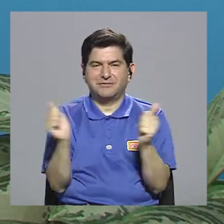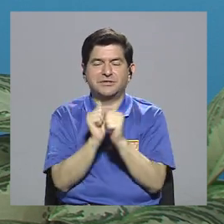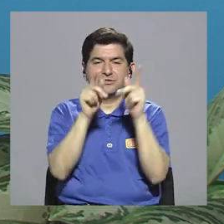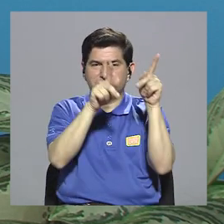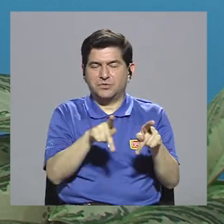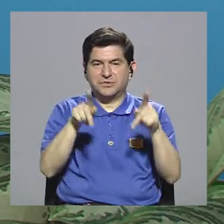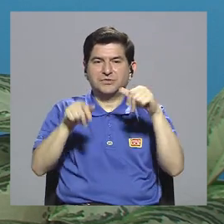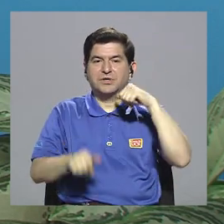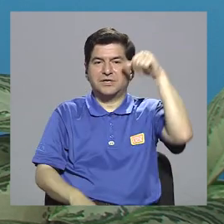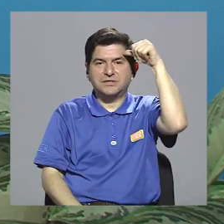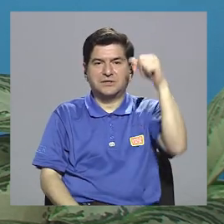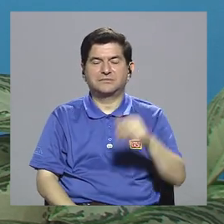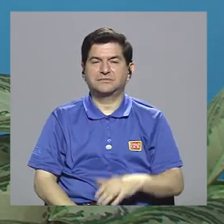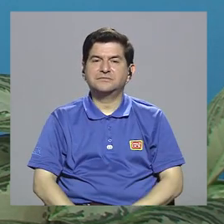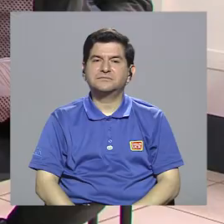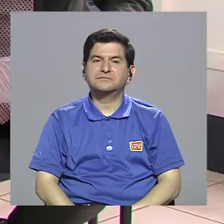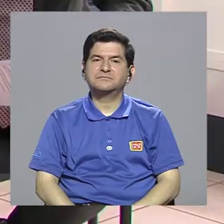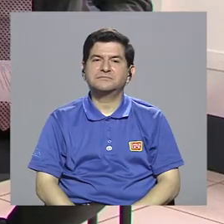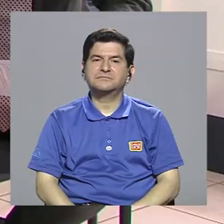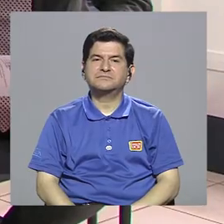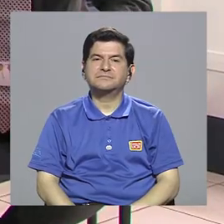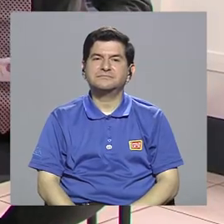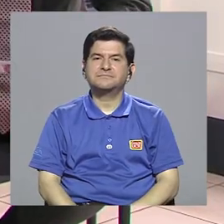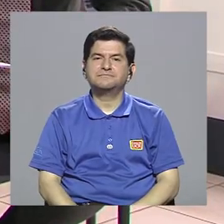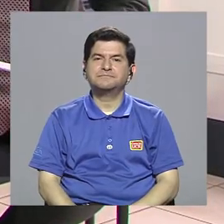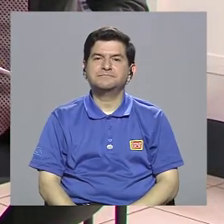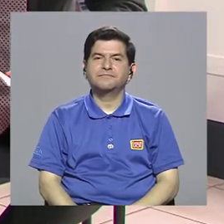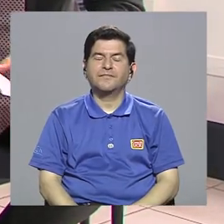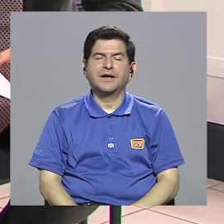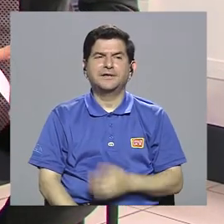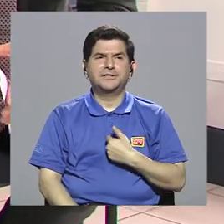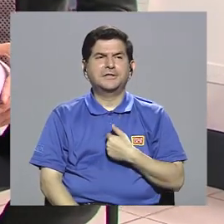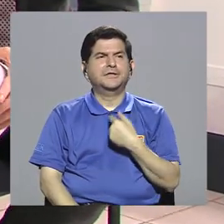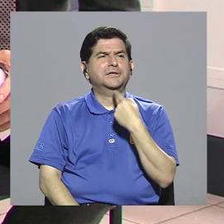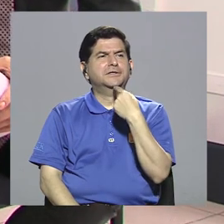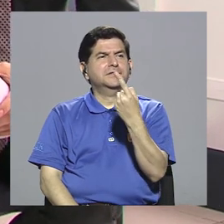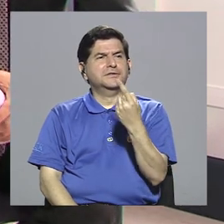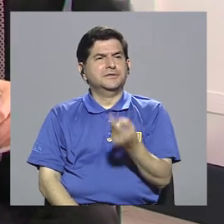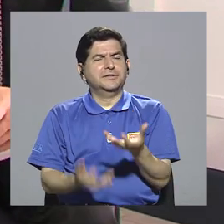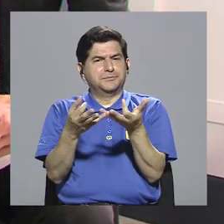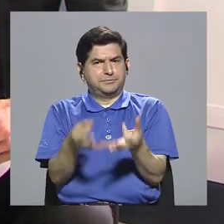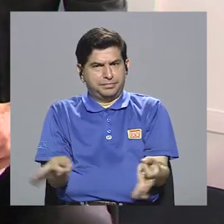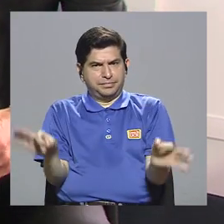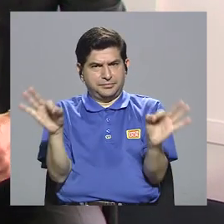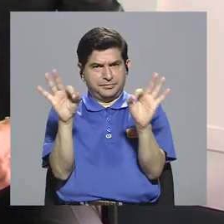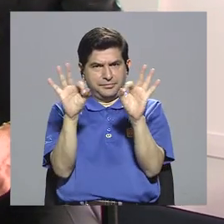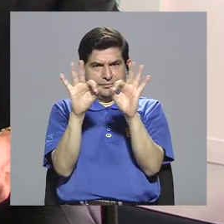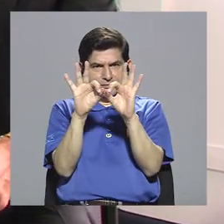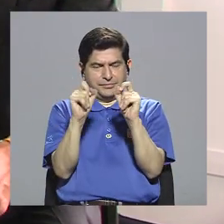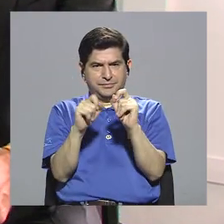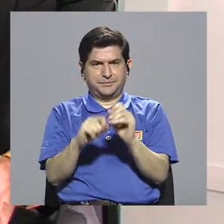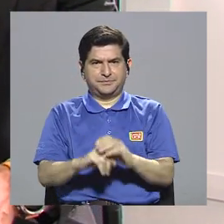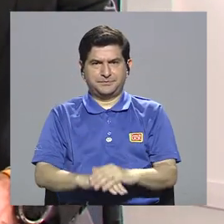con las personas adultas bueno yo diría que es importante